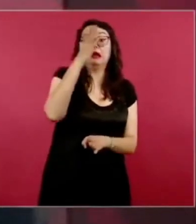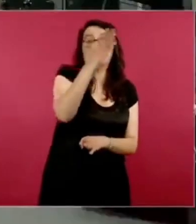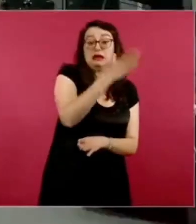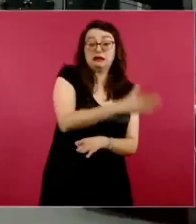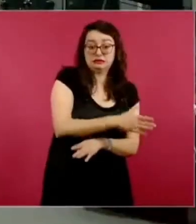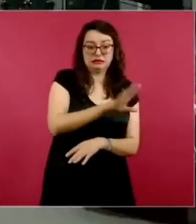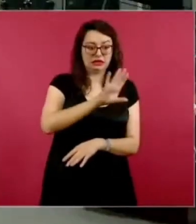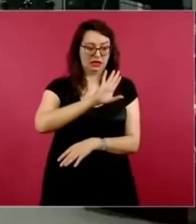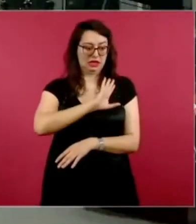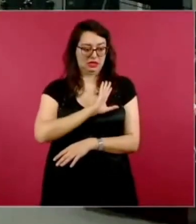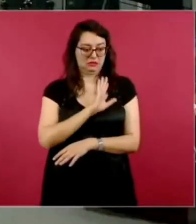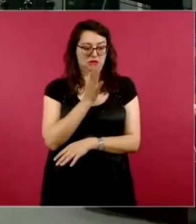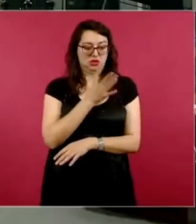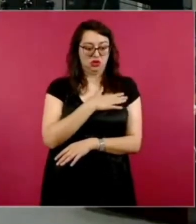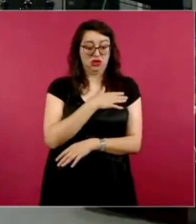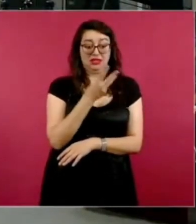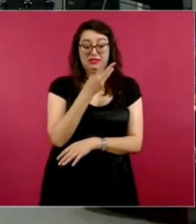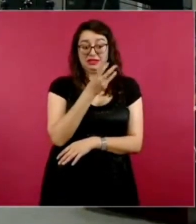que nos saquearon